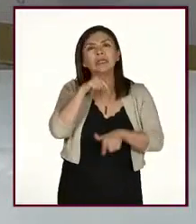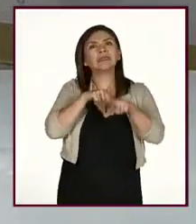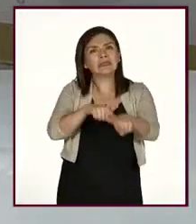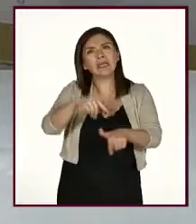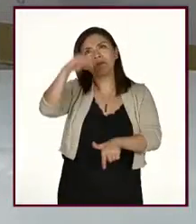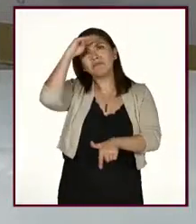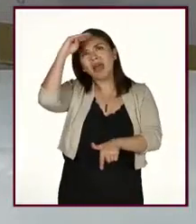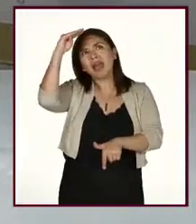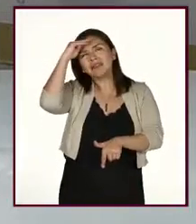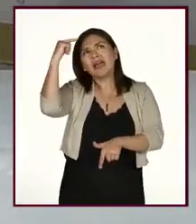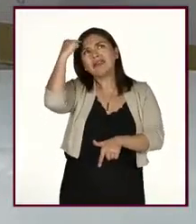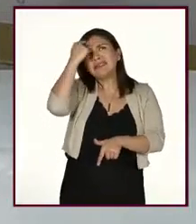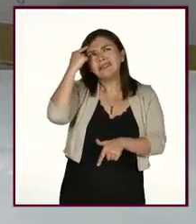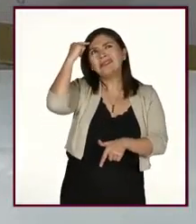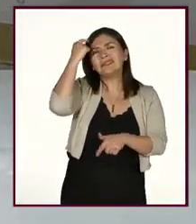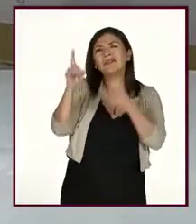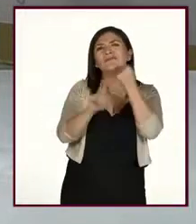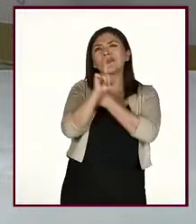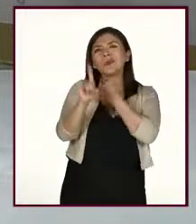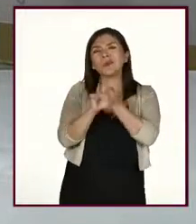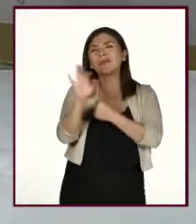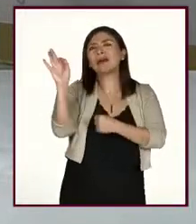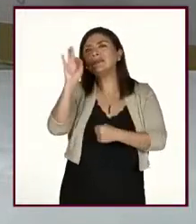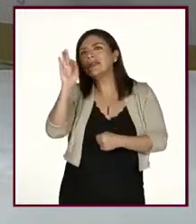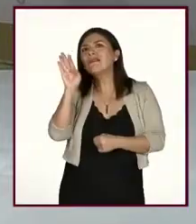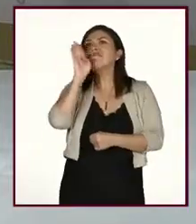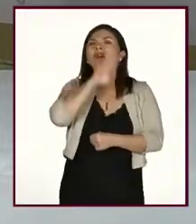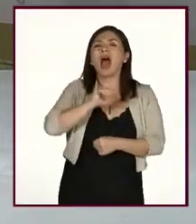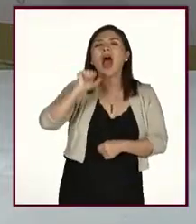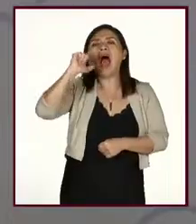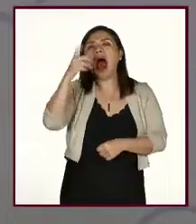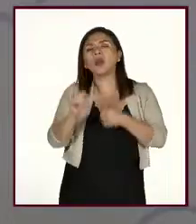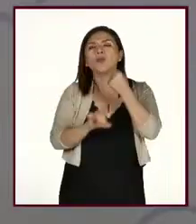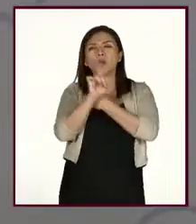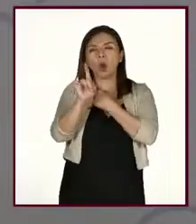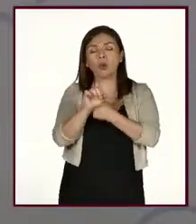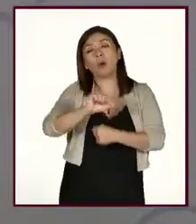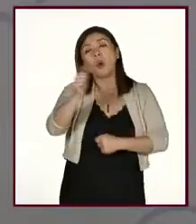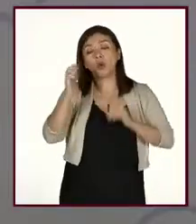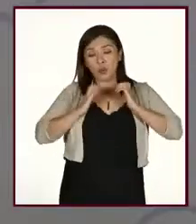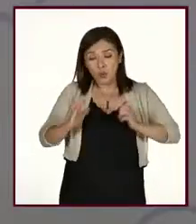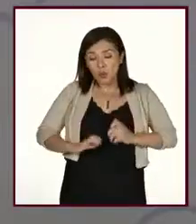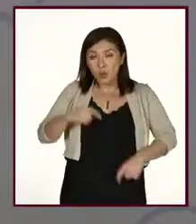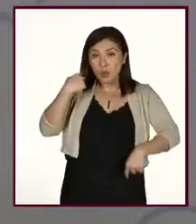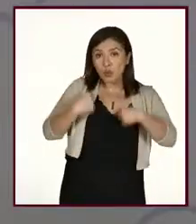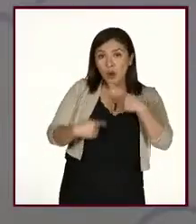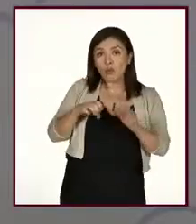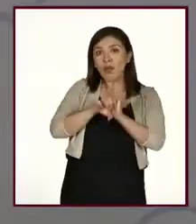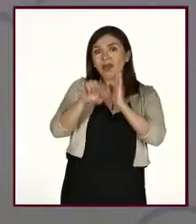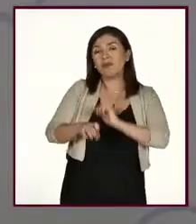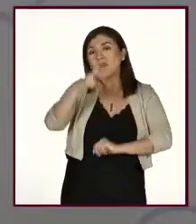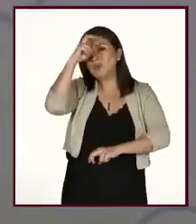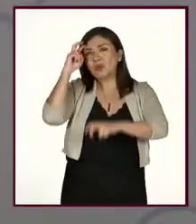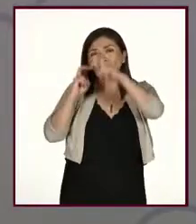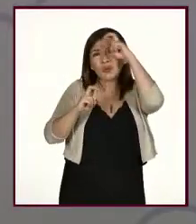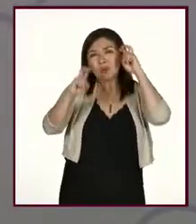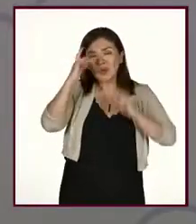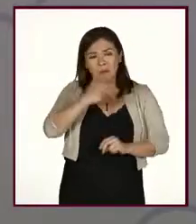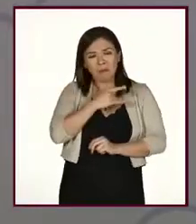de rumiación, sí, estas manifestaciones a nivel físico, lo que observamos, estamos ahí con la sudoración, con